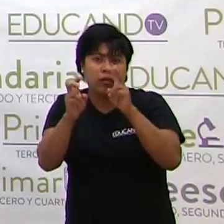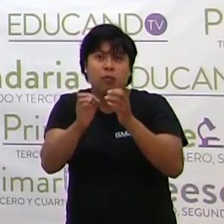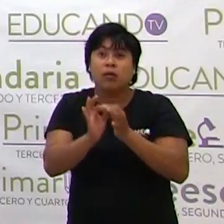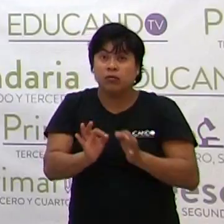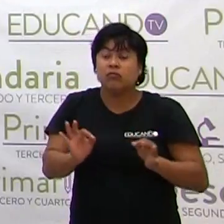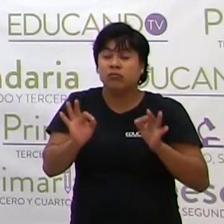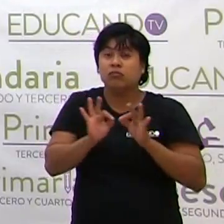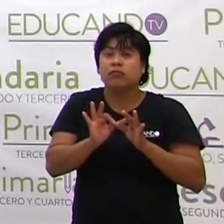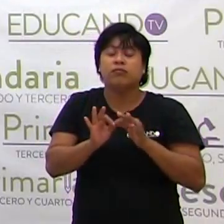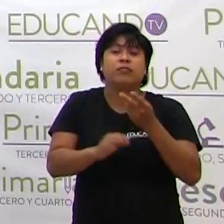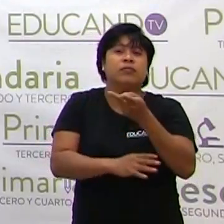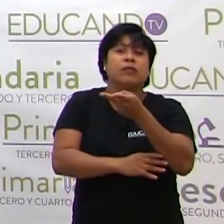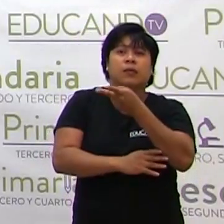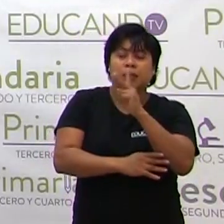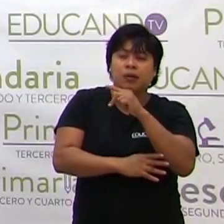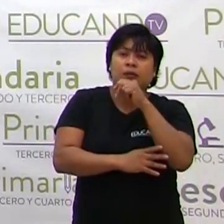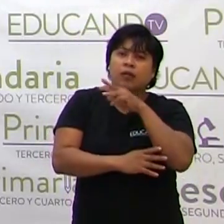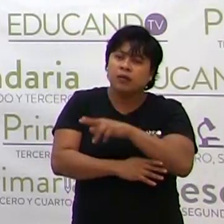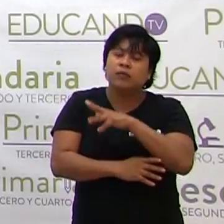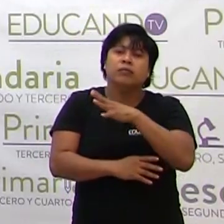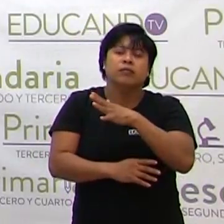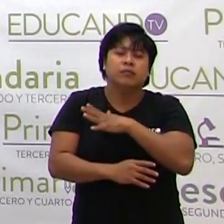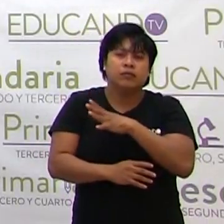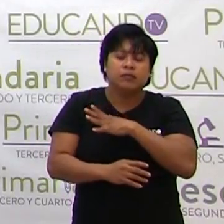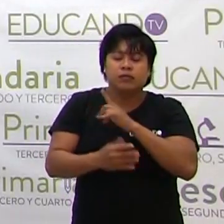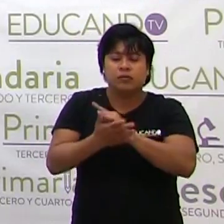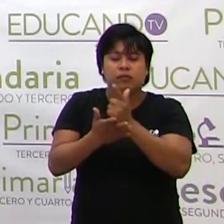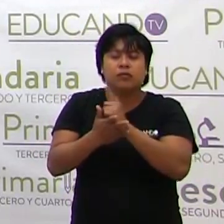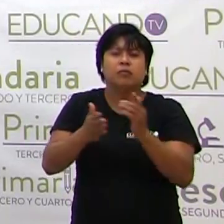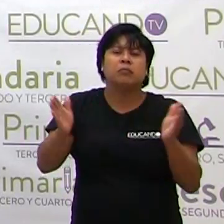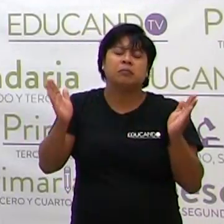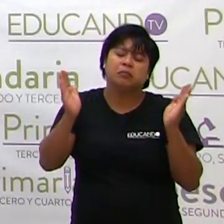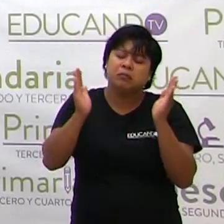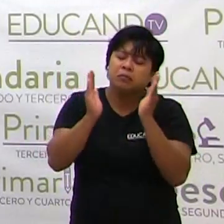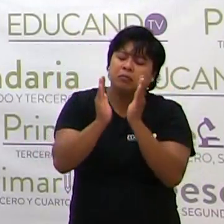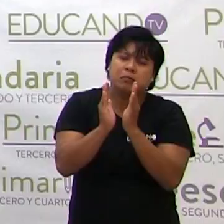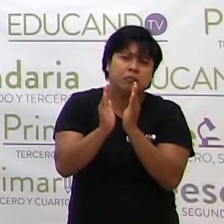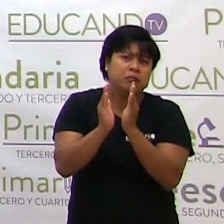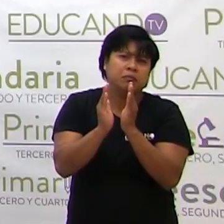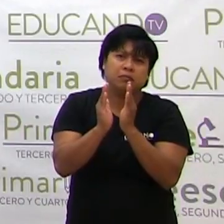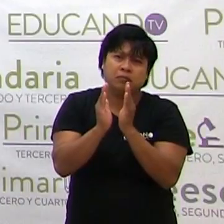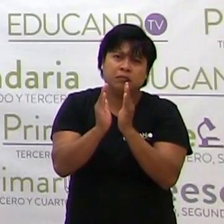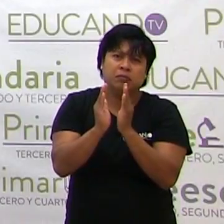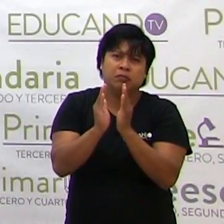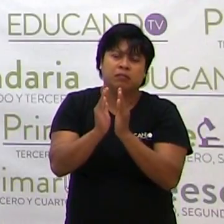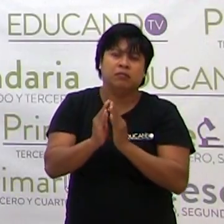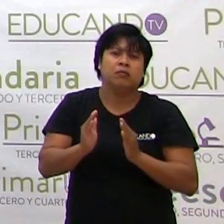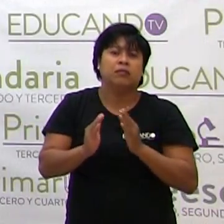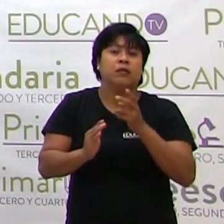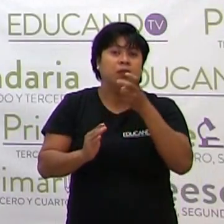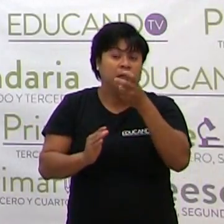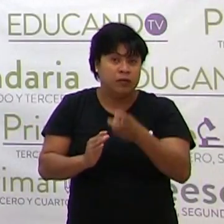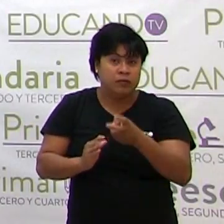relevante, pero también vamos a encontrar libros muy